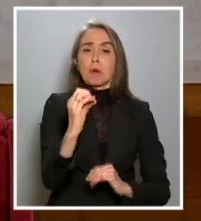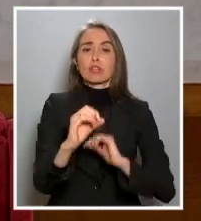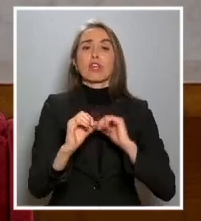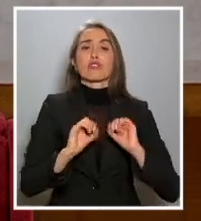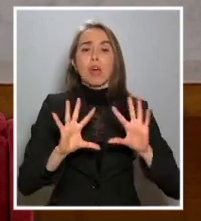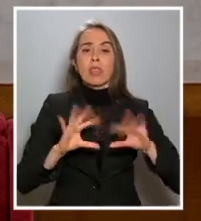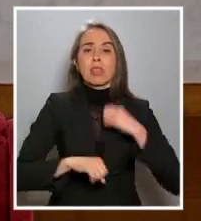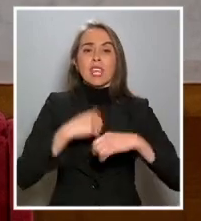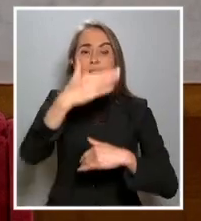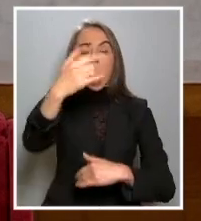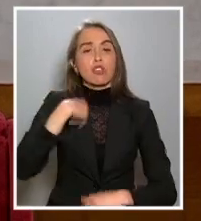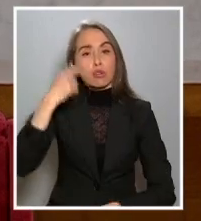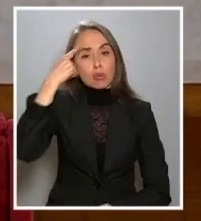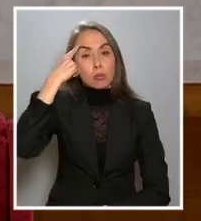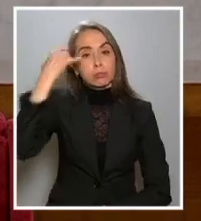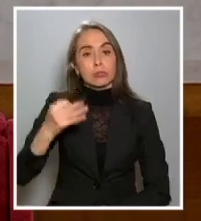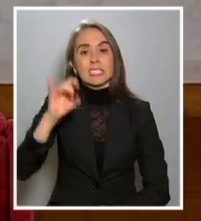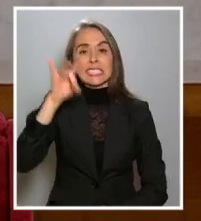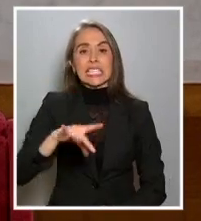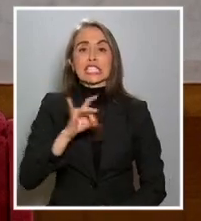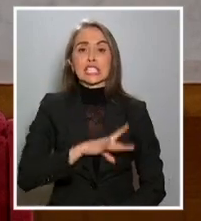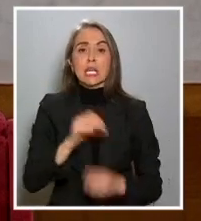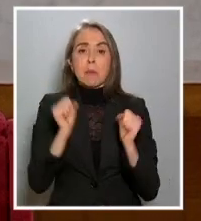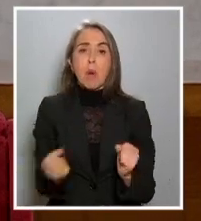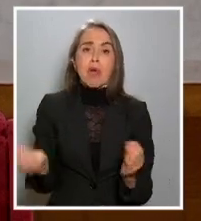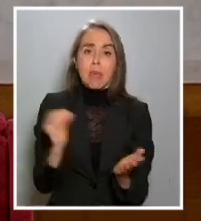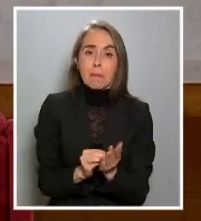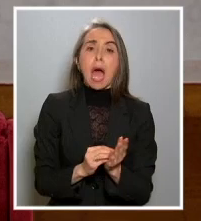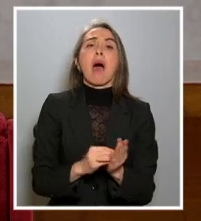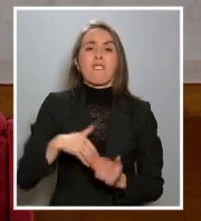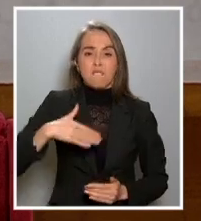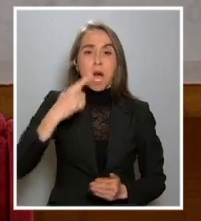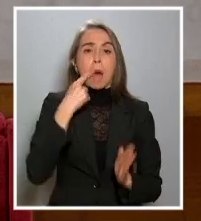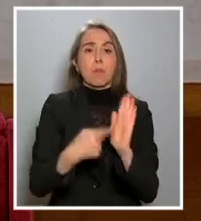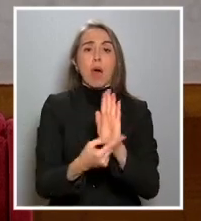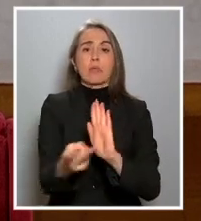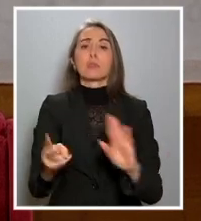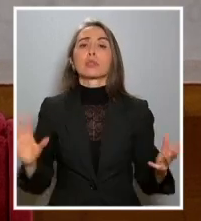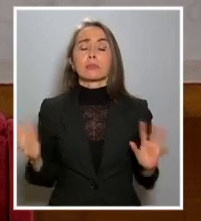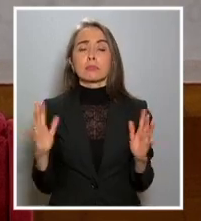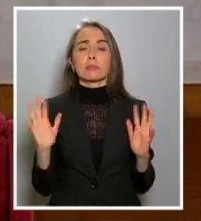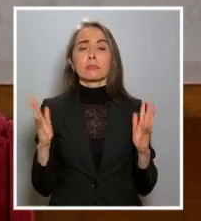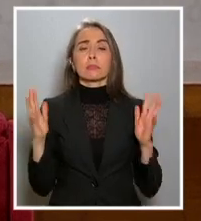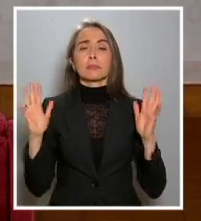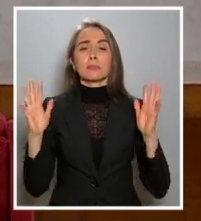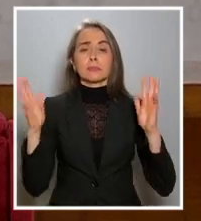décadas. Estoy convencido y sé que Chile puede más y lo vamos a demostrar.